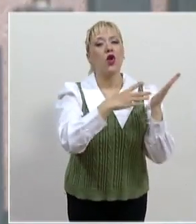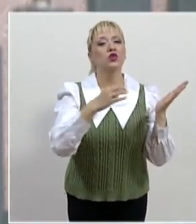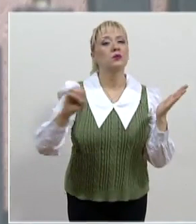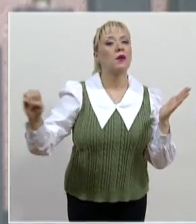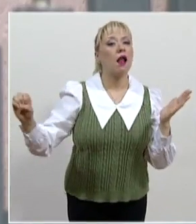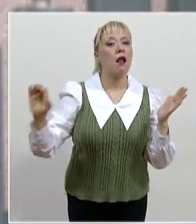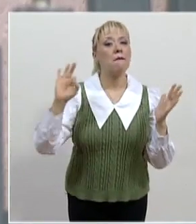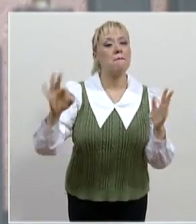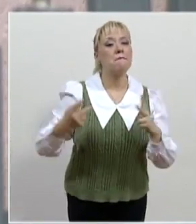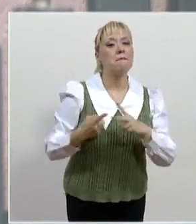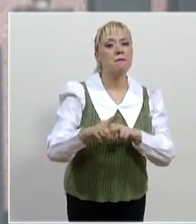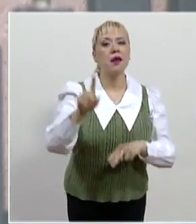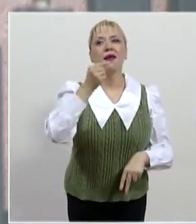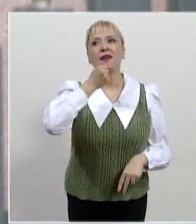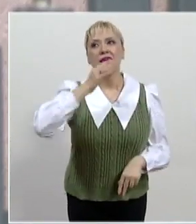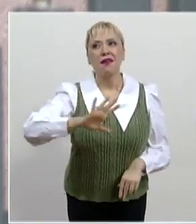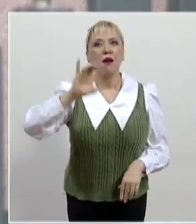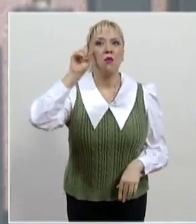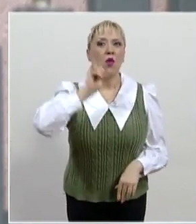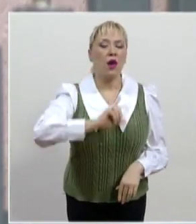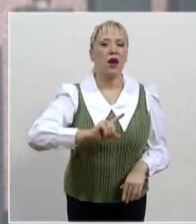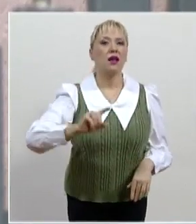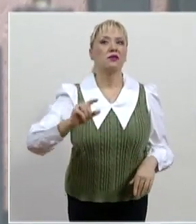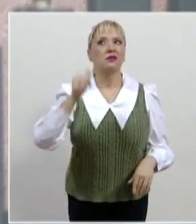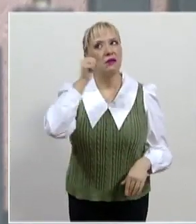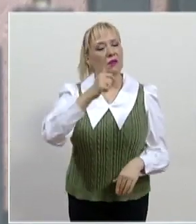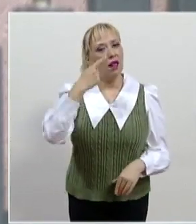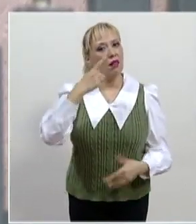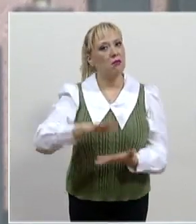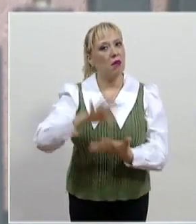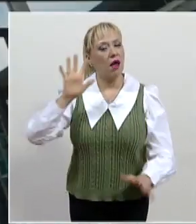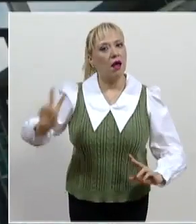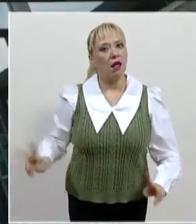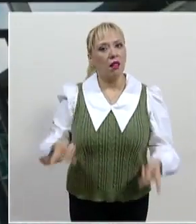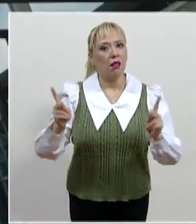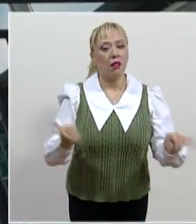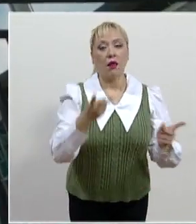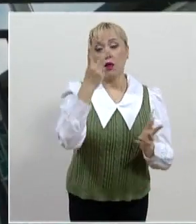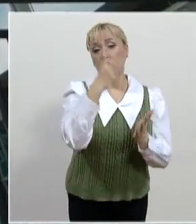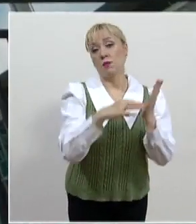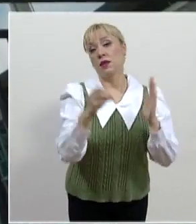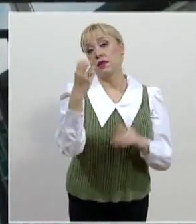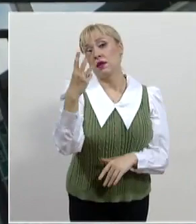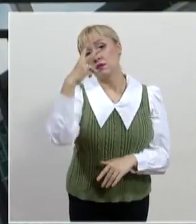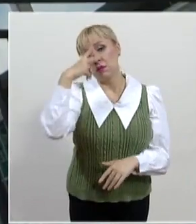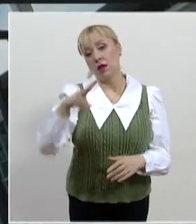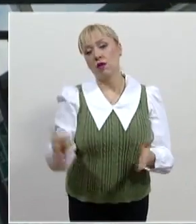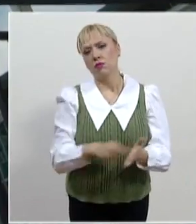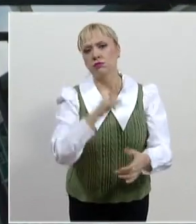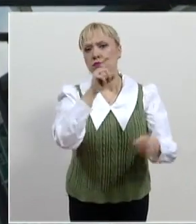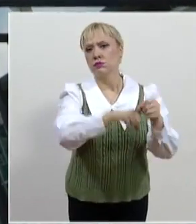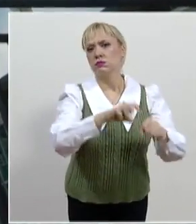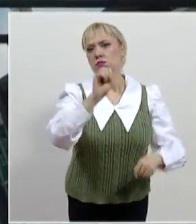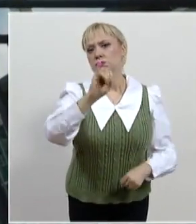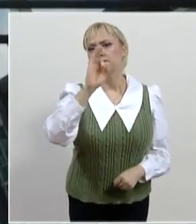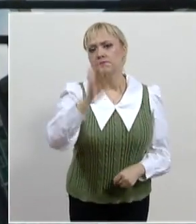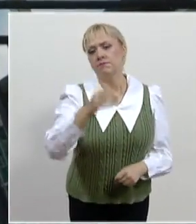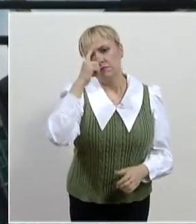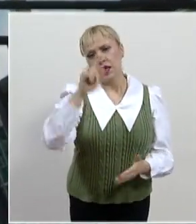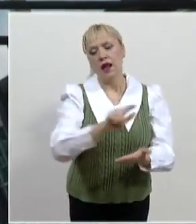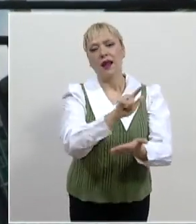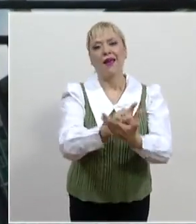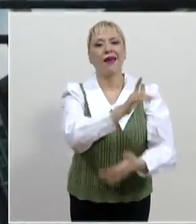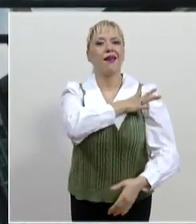mujeres, niñas y niños. El protocolo fue ratificado por México en 2003 y sirvió de base para elaborar la Ley General